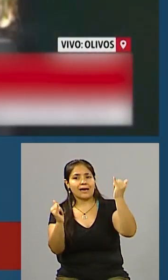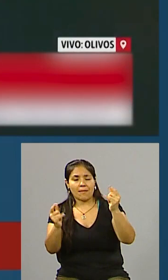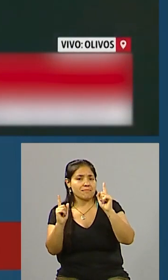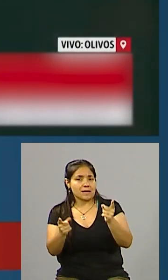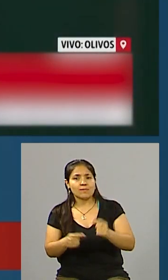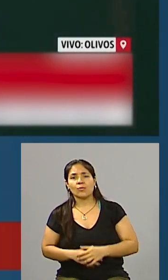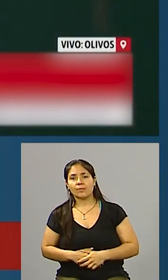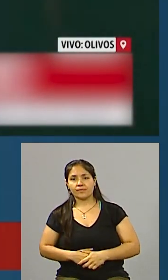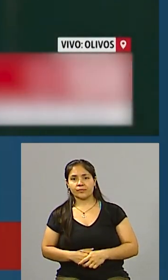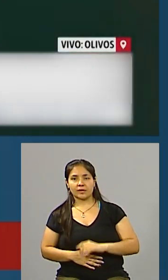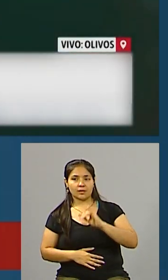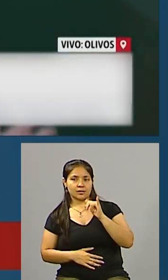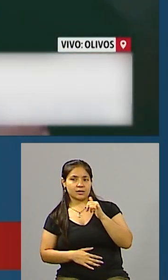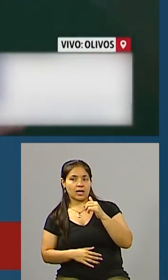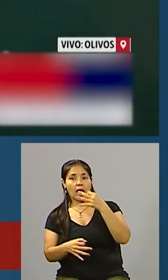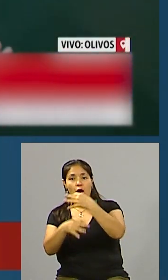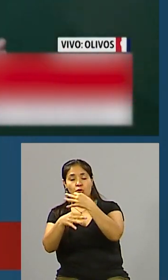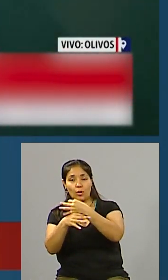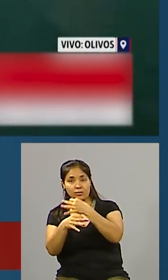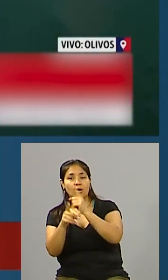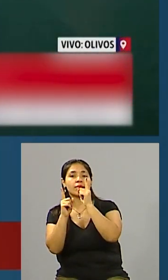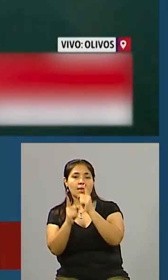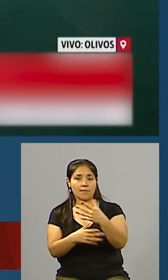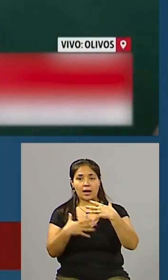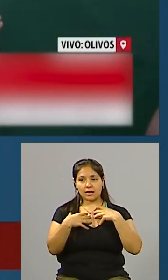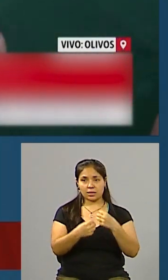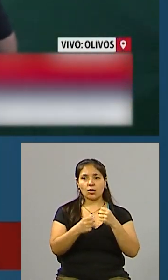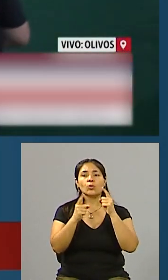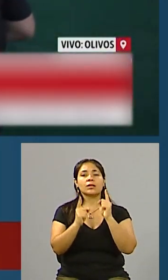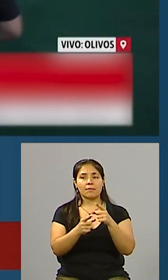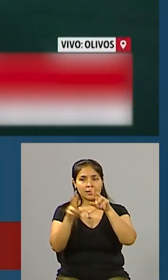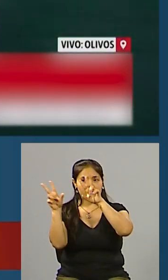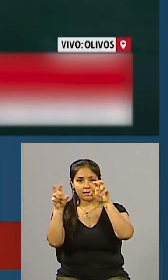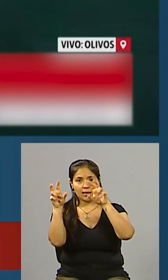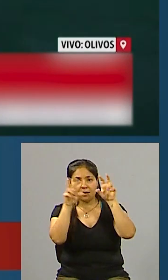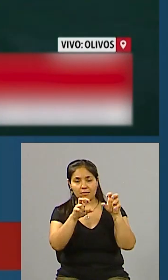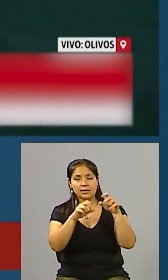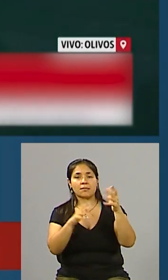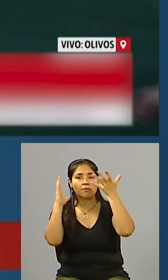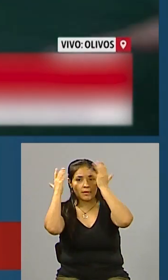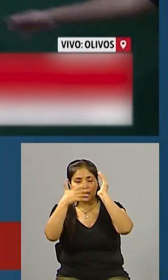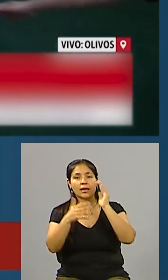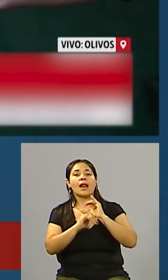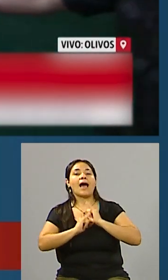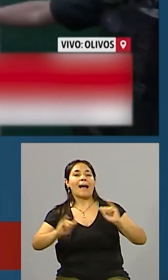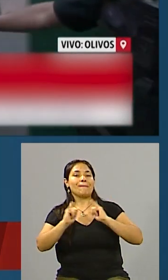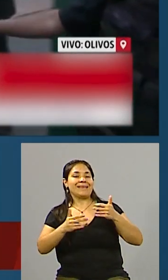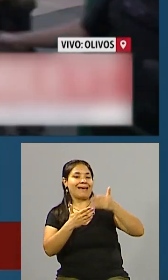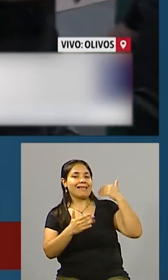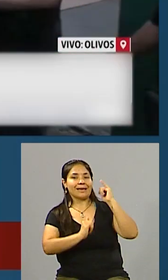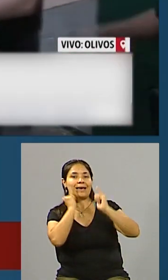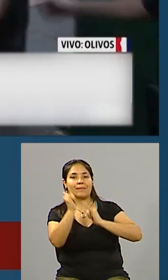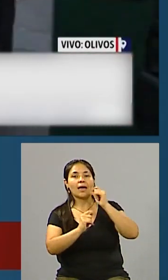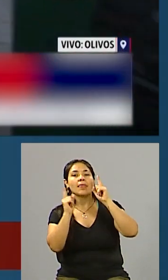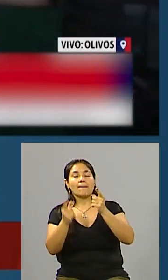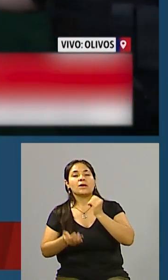Correcto. No solamente la educación, también la salud, que fue otro de los temas que tomó Javier Milei durante la campaña, y también los